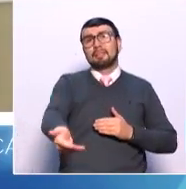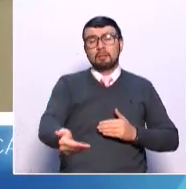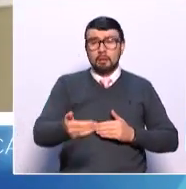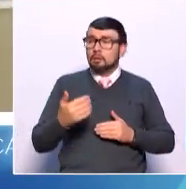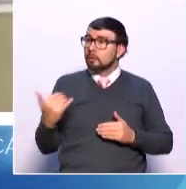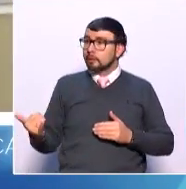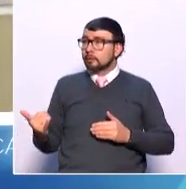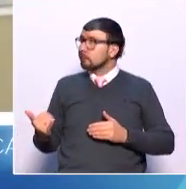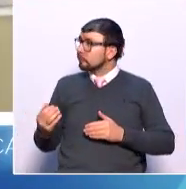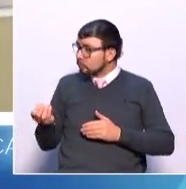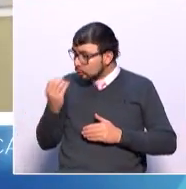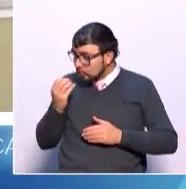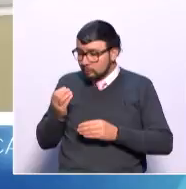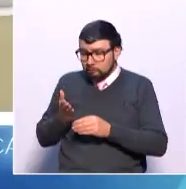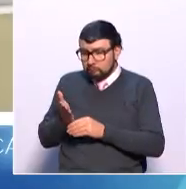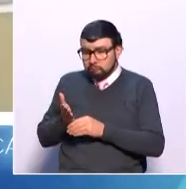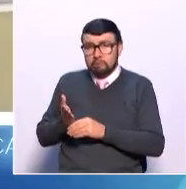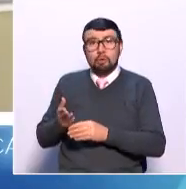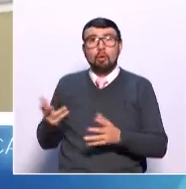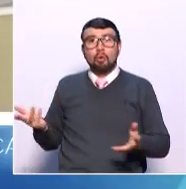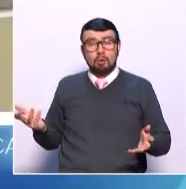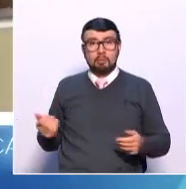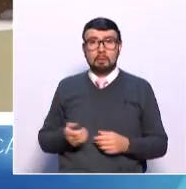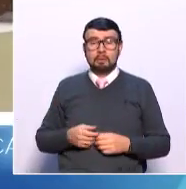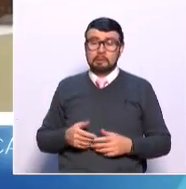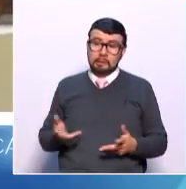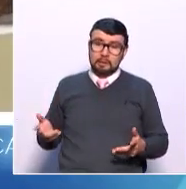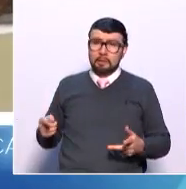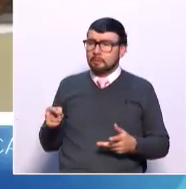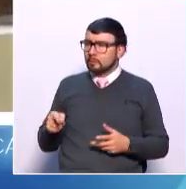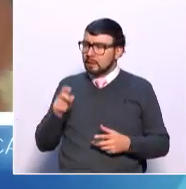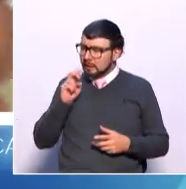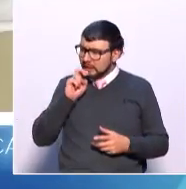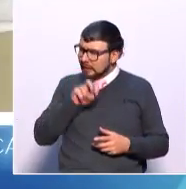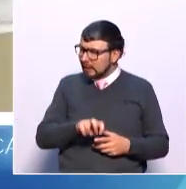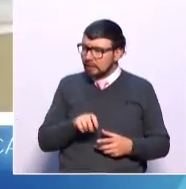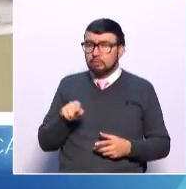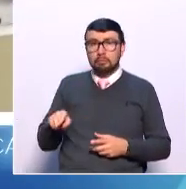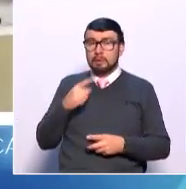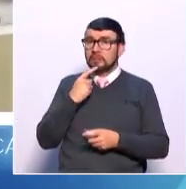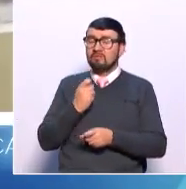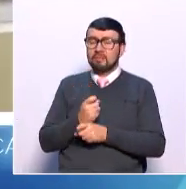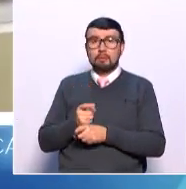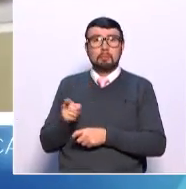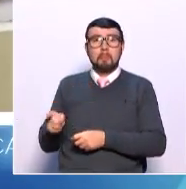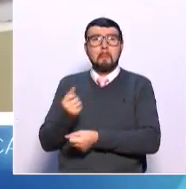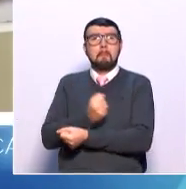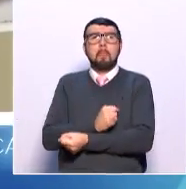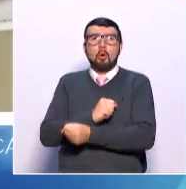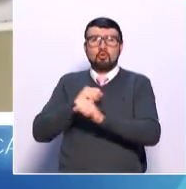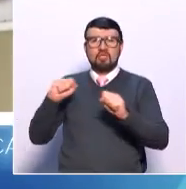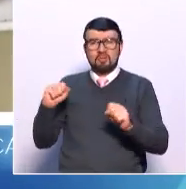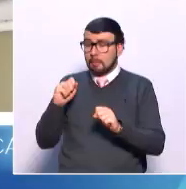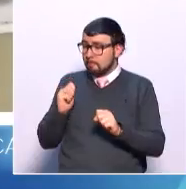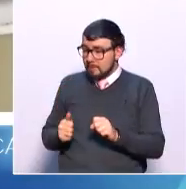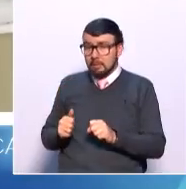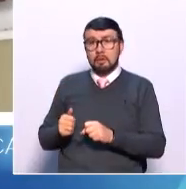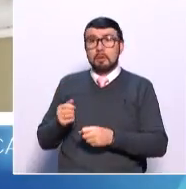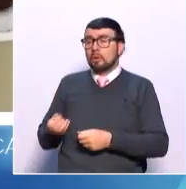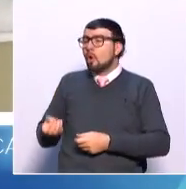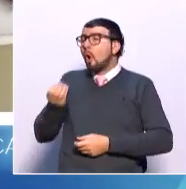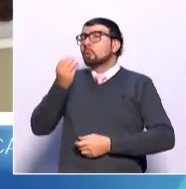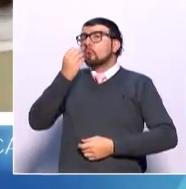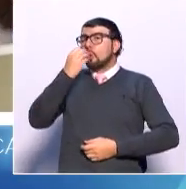observen ustedes la calidad del carmen que esto tiene que es imposible para el mismo aparato digestivo